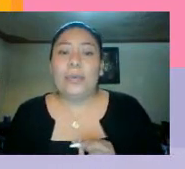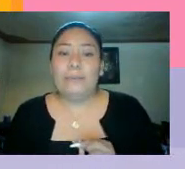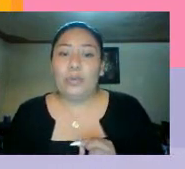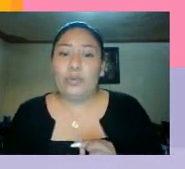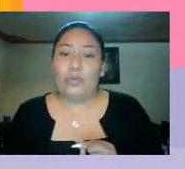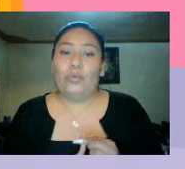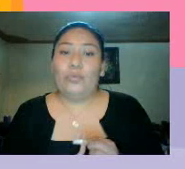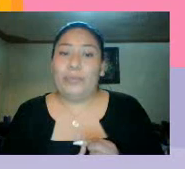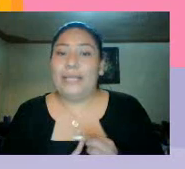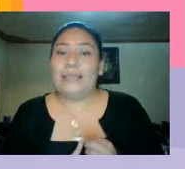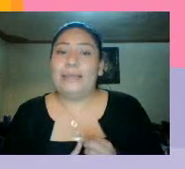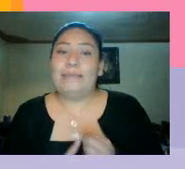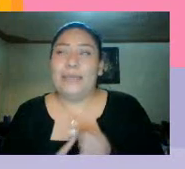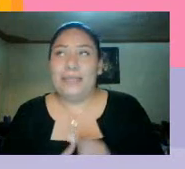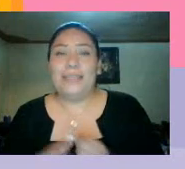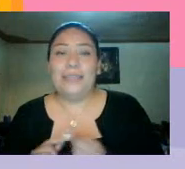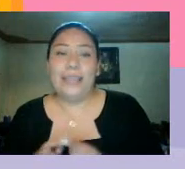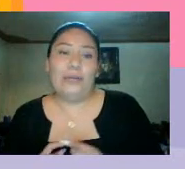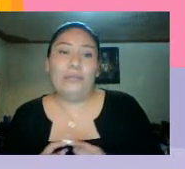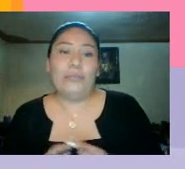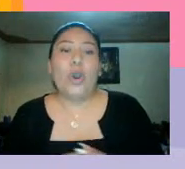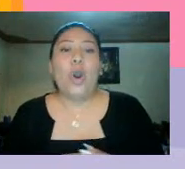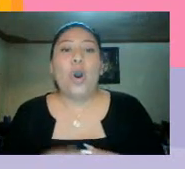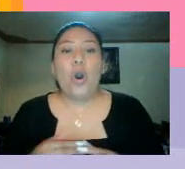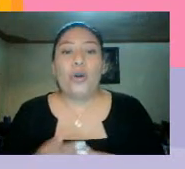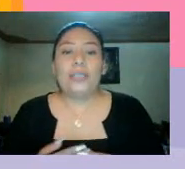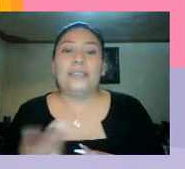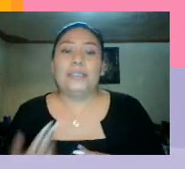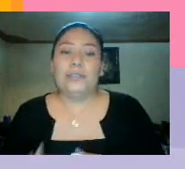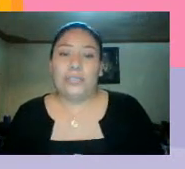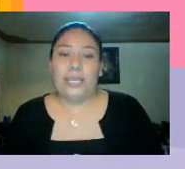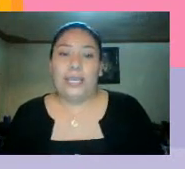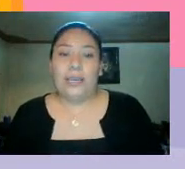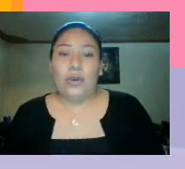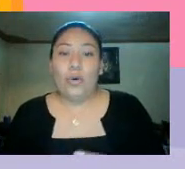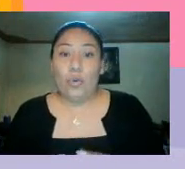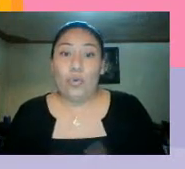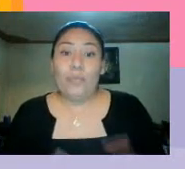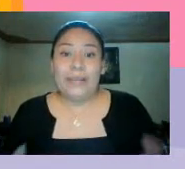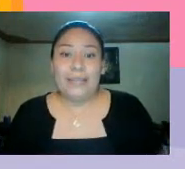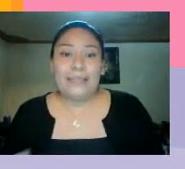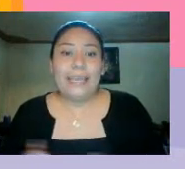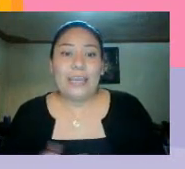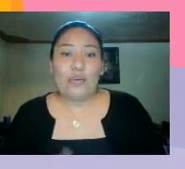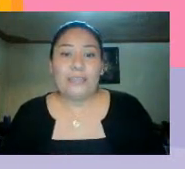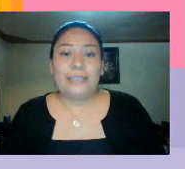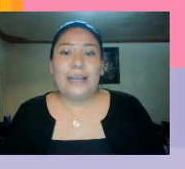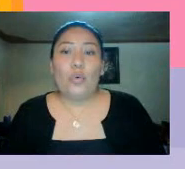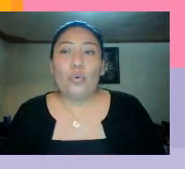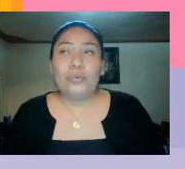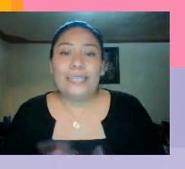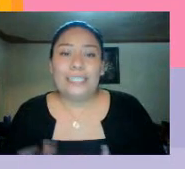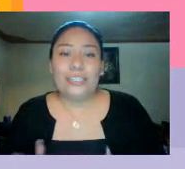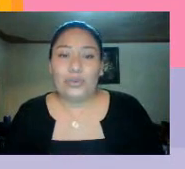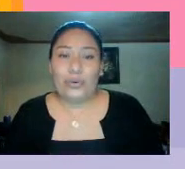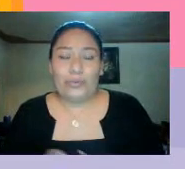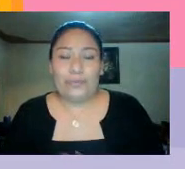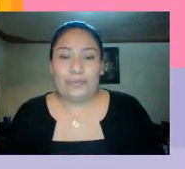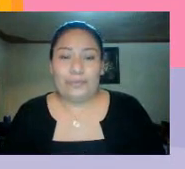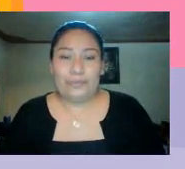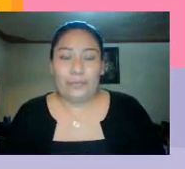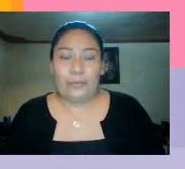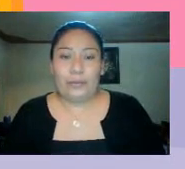Inciso B. Un pirata pide dinero. O inciso C. Un pirata encuentra un